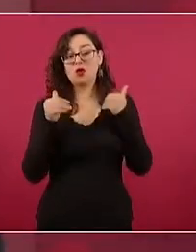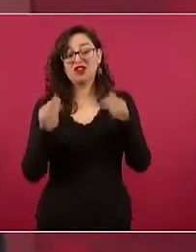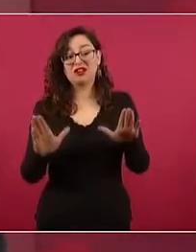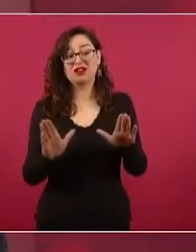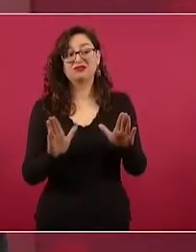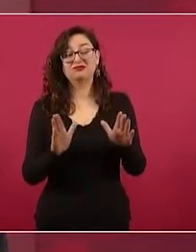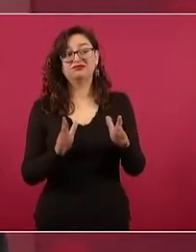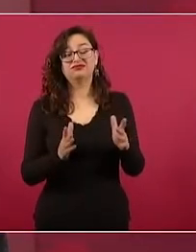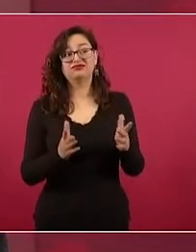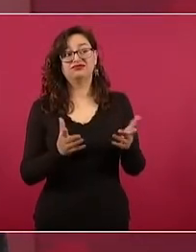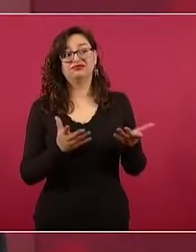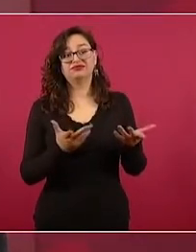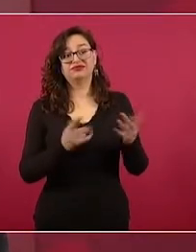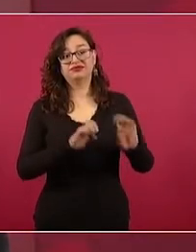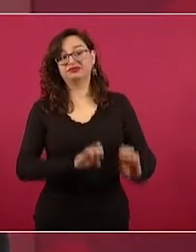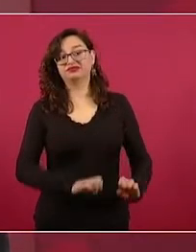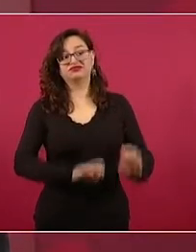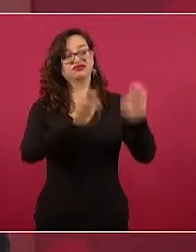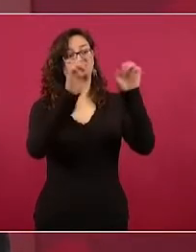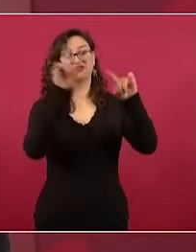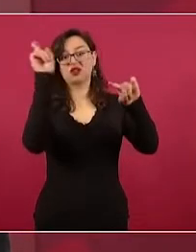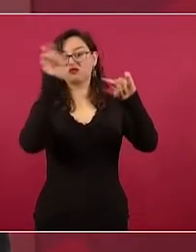grave.